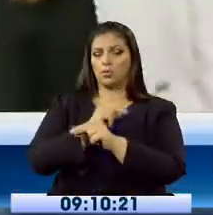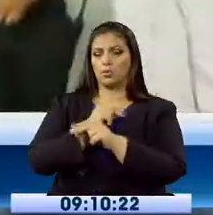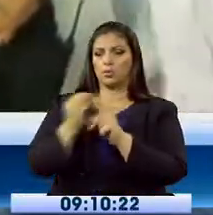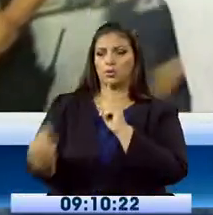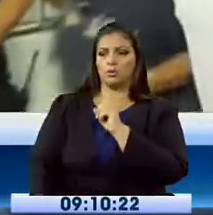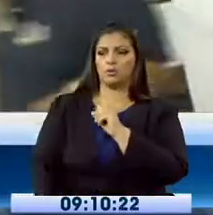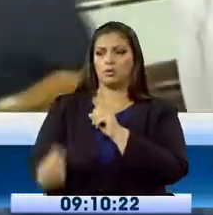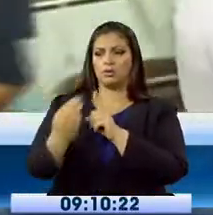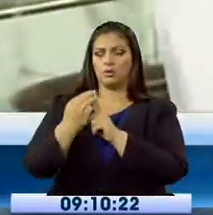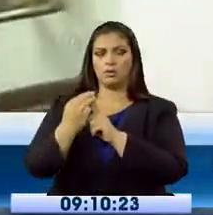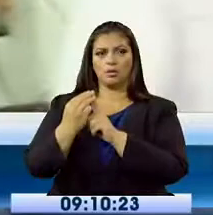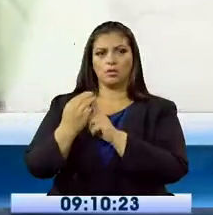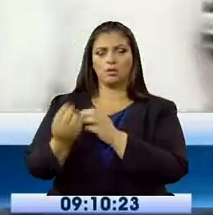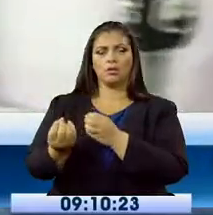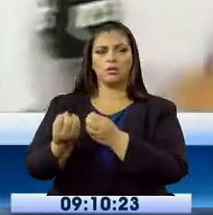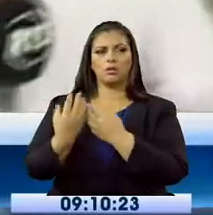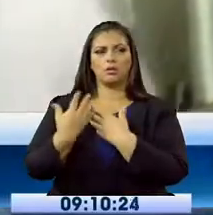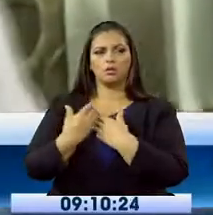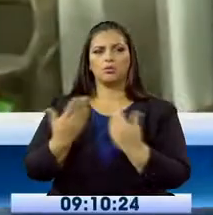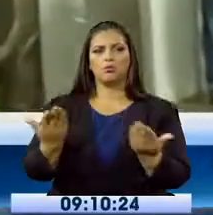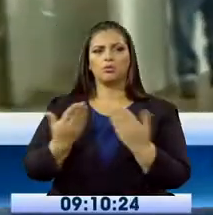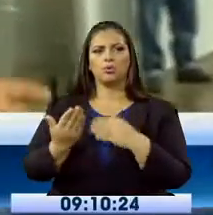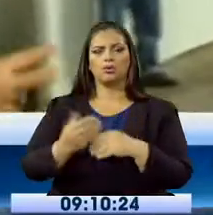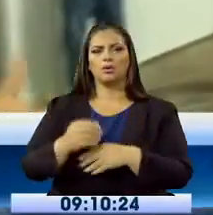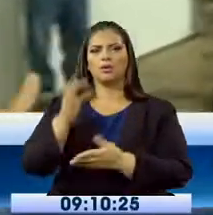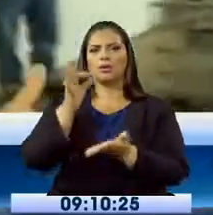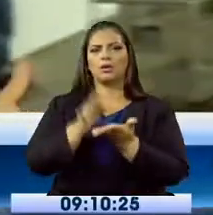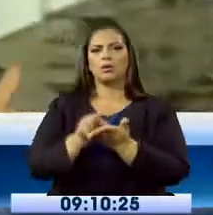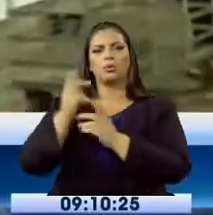escribió desde el Cantón Novol. Me decía que, por